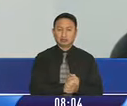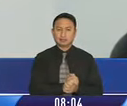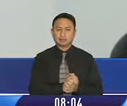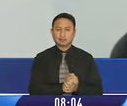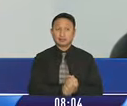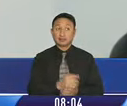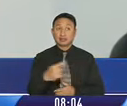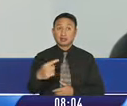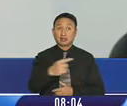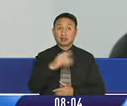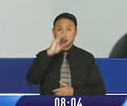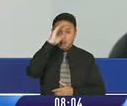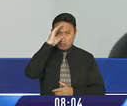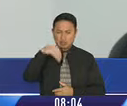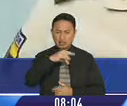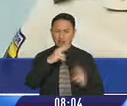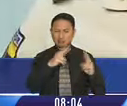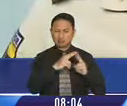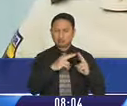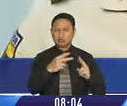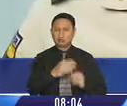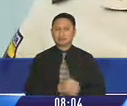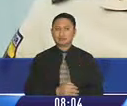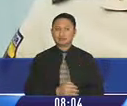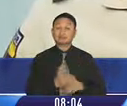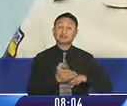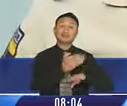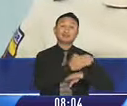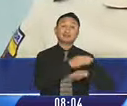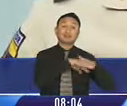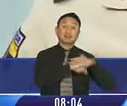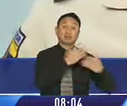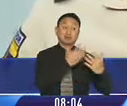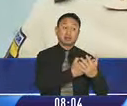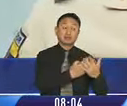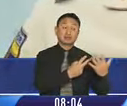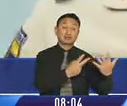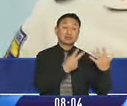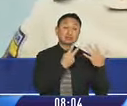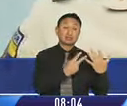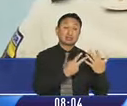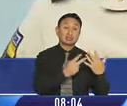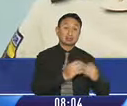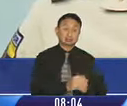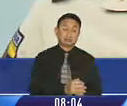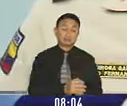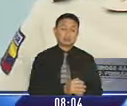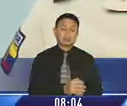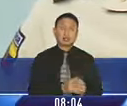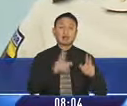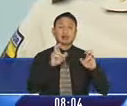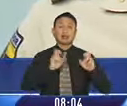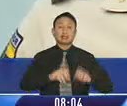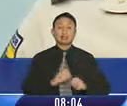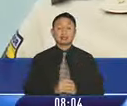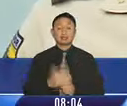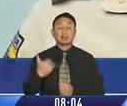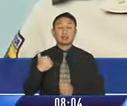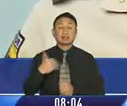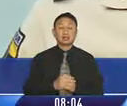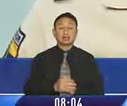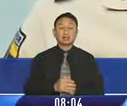todo desconocido para los uniformados. Consta con un historial de 7 antecedentes, con delitos que tienen que ver con la posesión